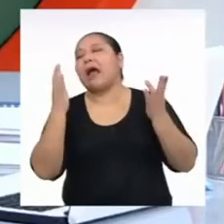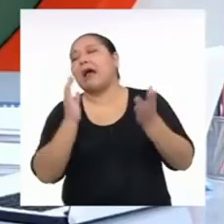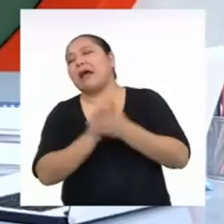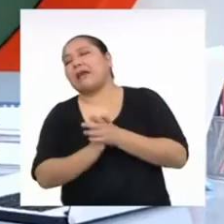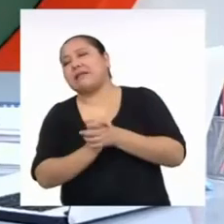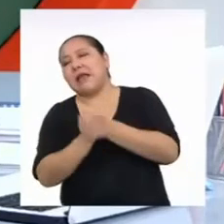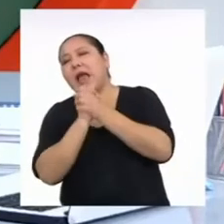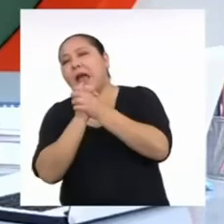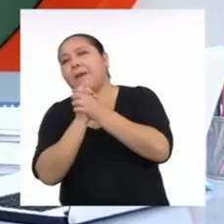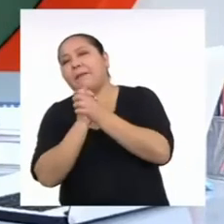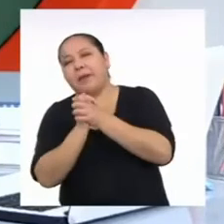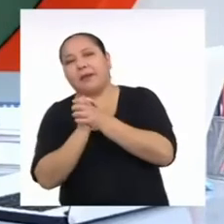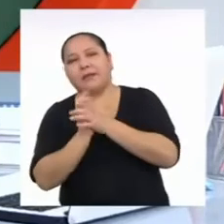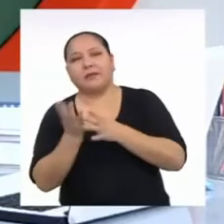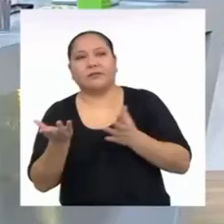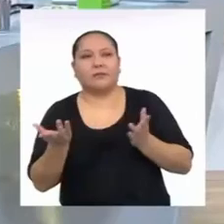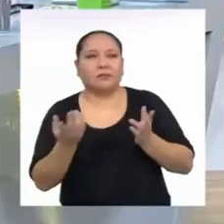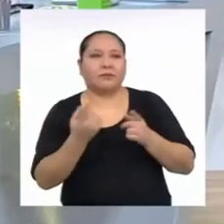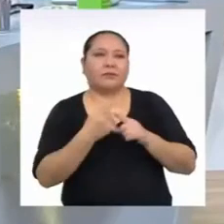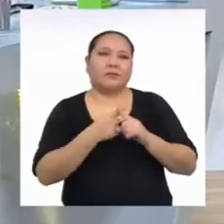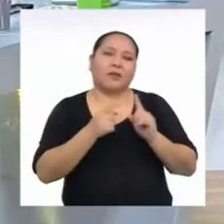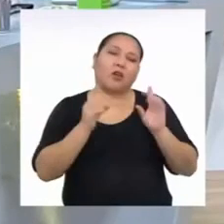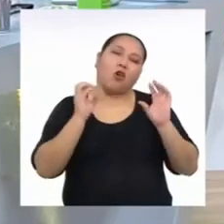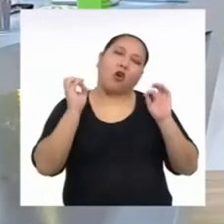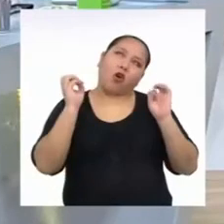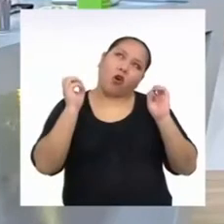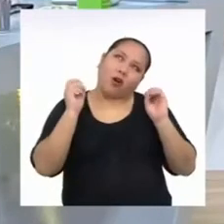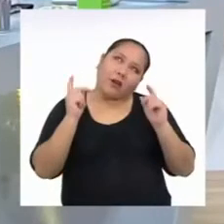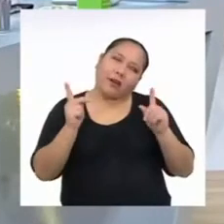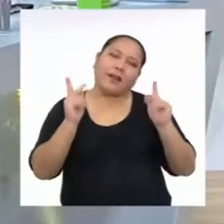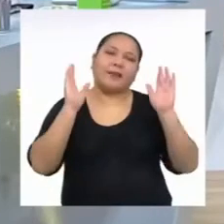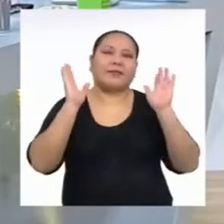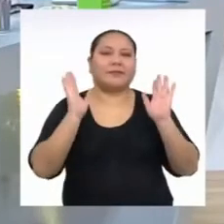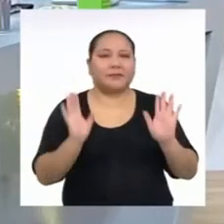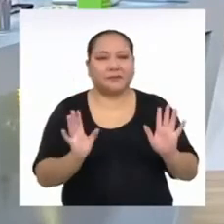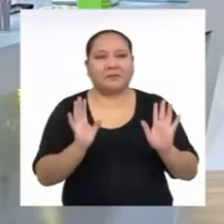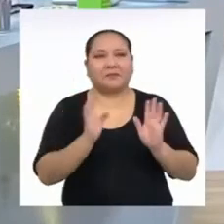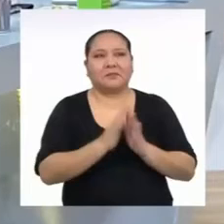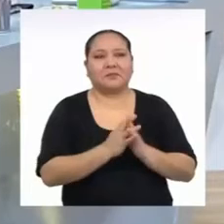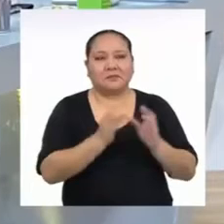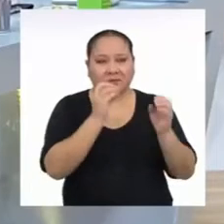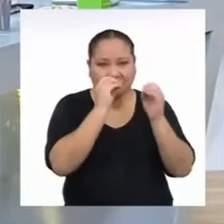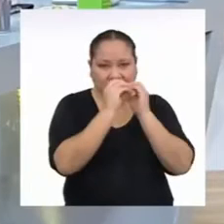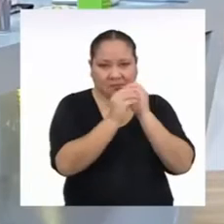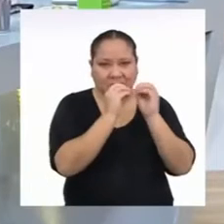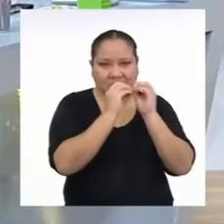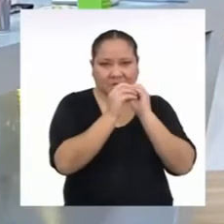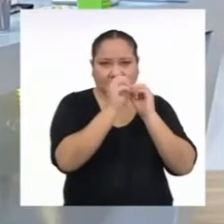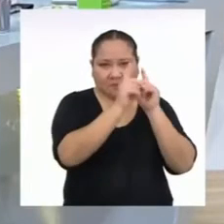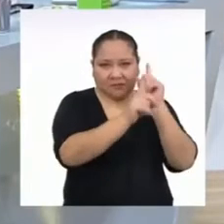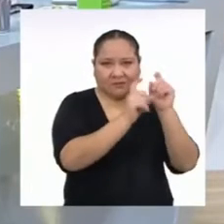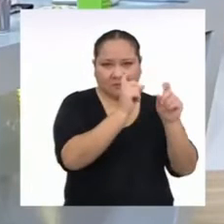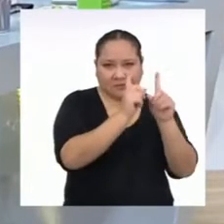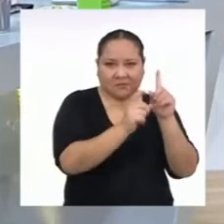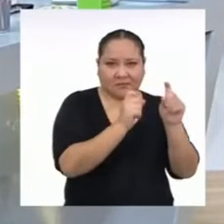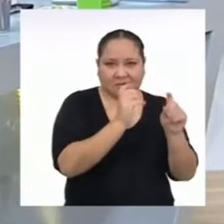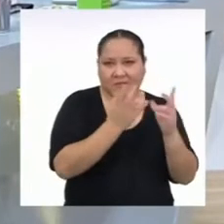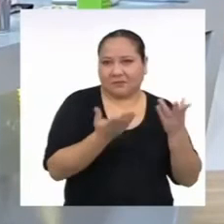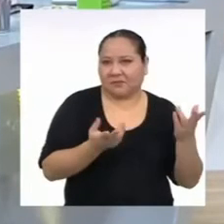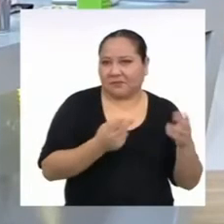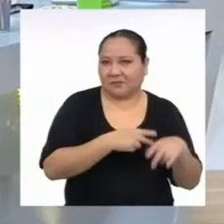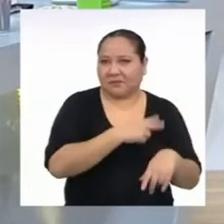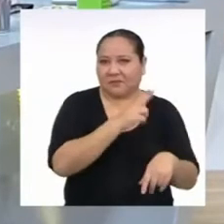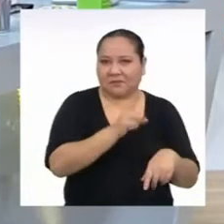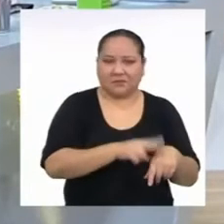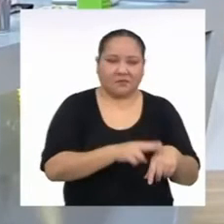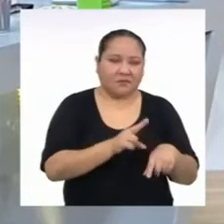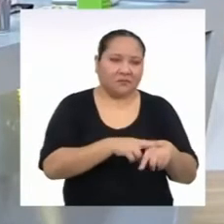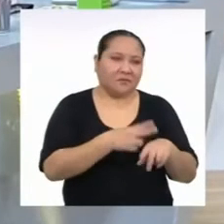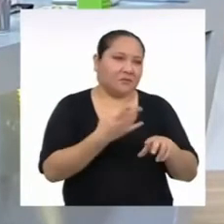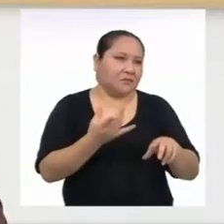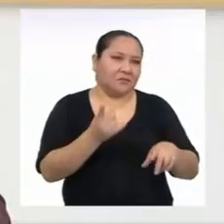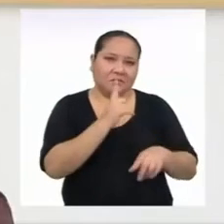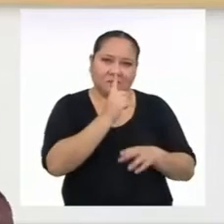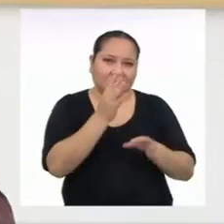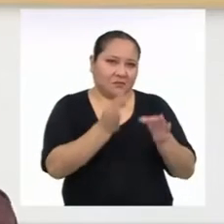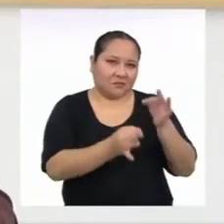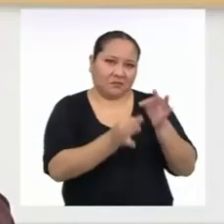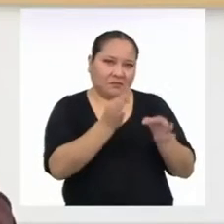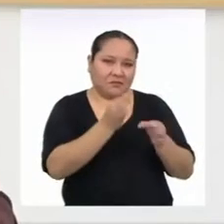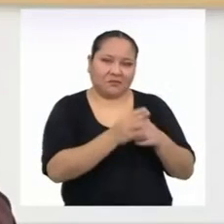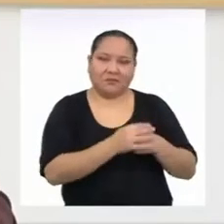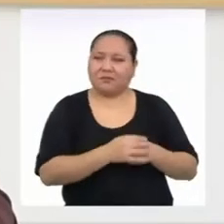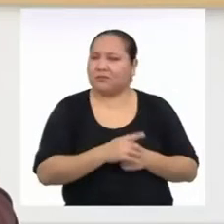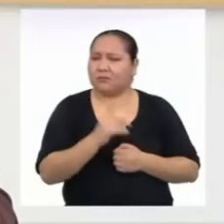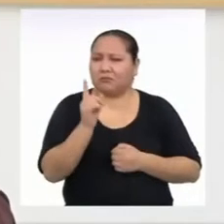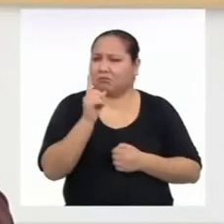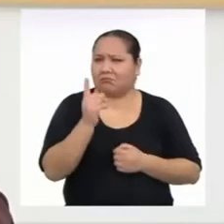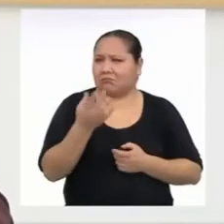amiguismo! Pero bueno, estamos hablando de resolver una encuesta, no hay ninguna injusticia en este caso.